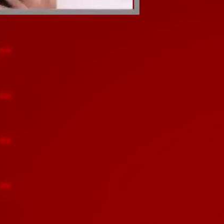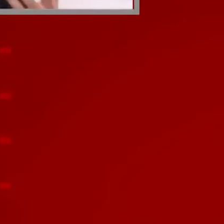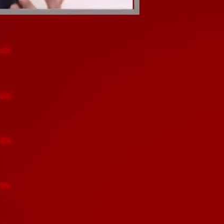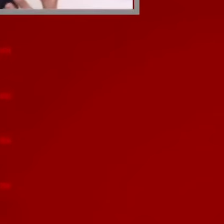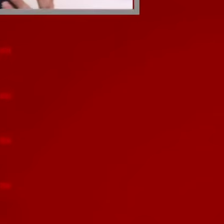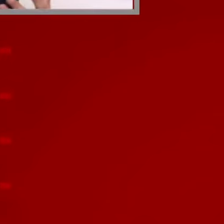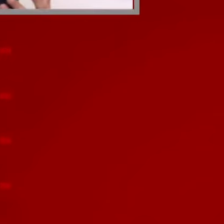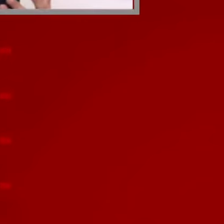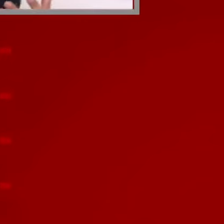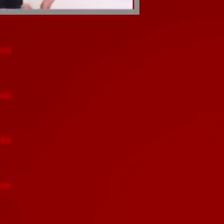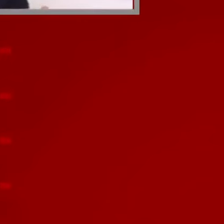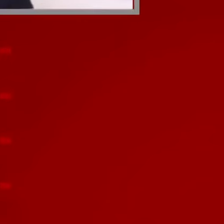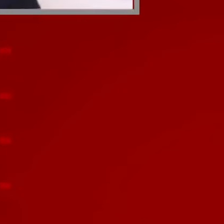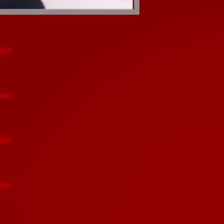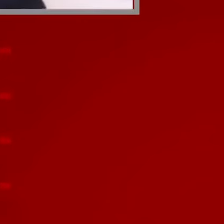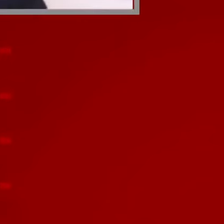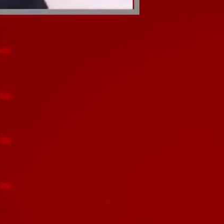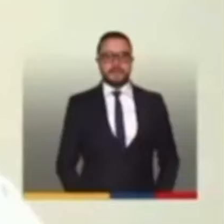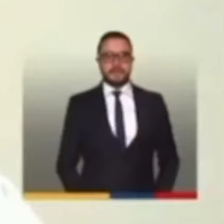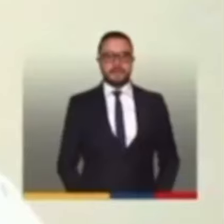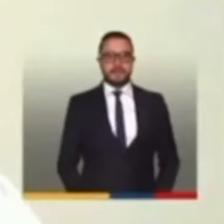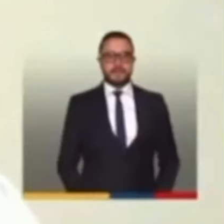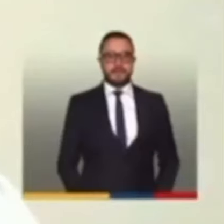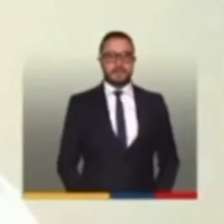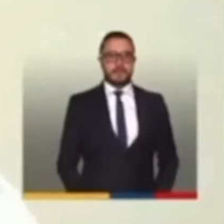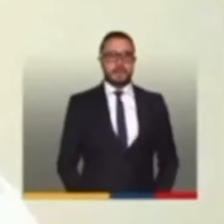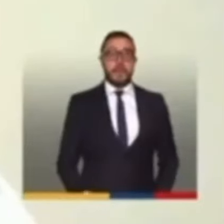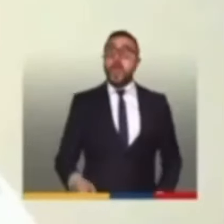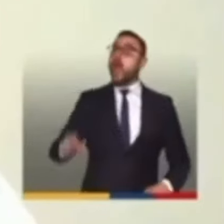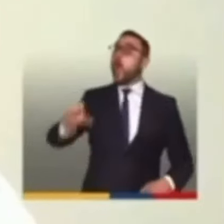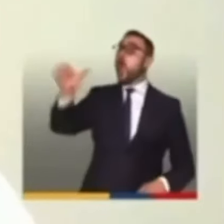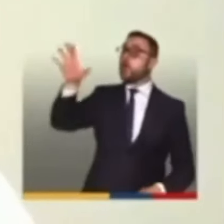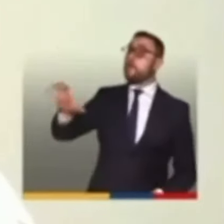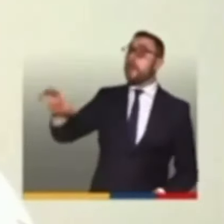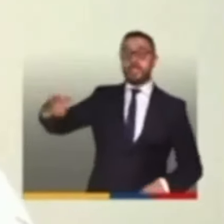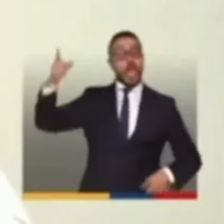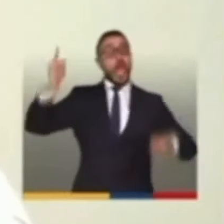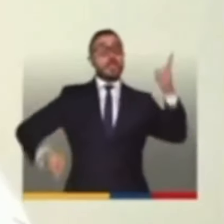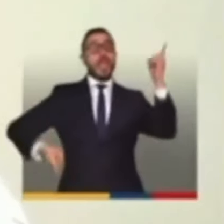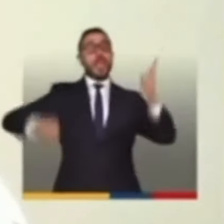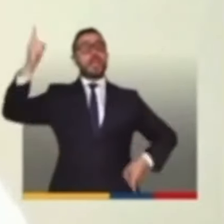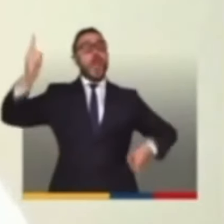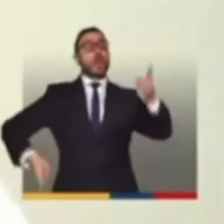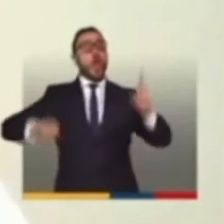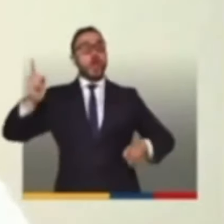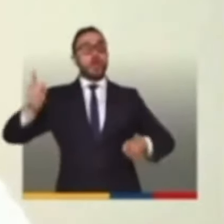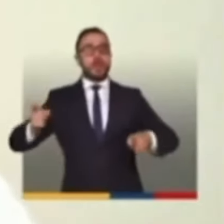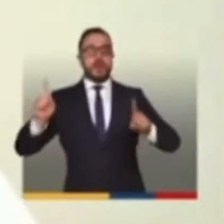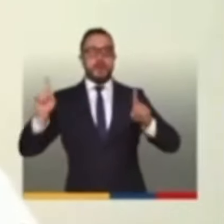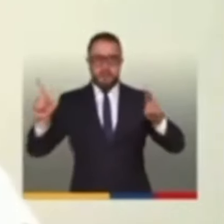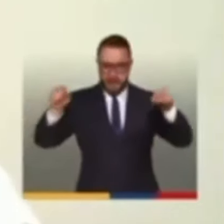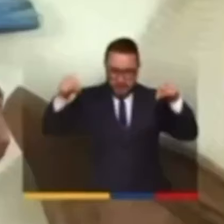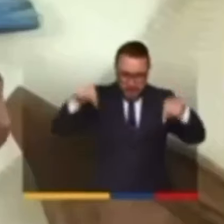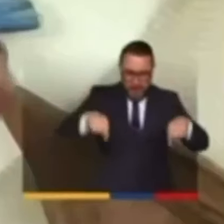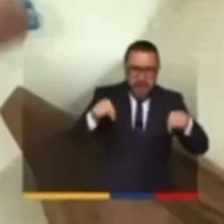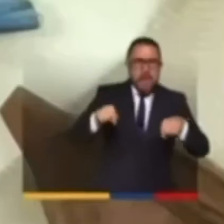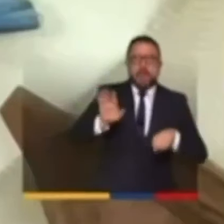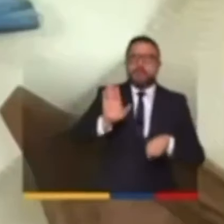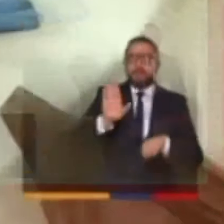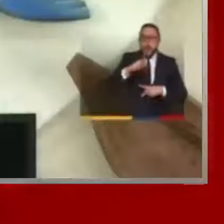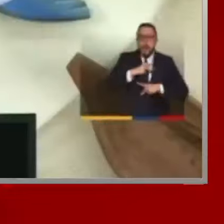señora sorprendida. Sí. ¿Qué mensaje está mandando? Es cuidadito, ¿no?